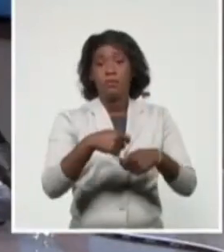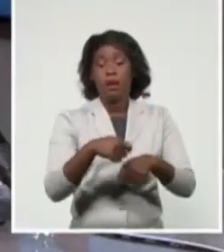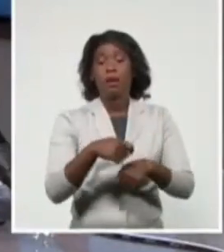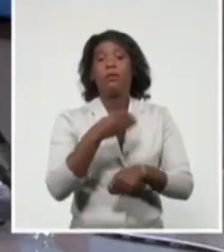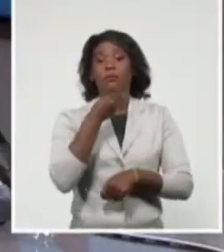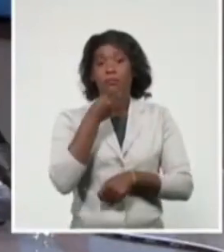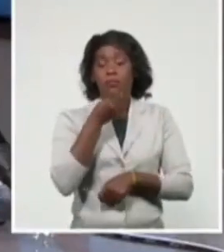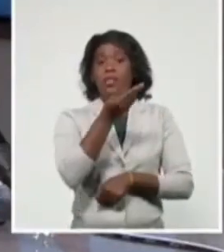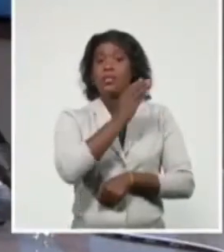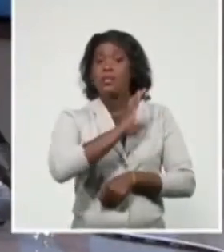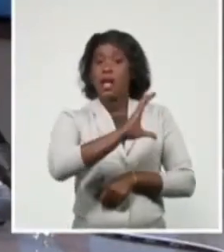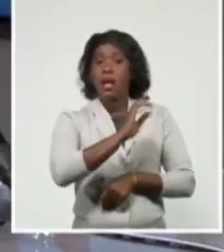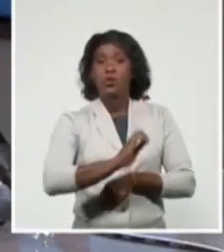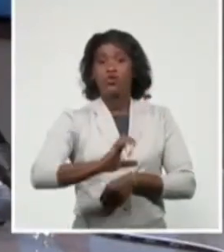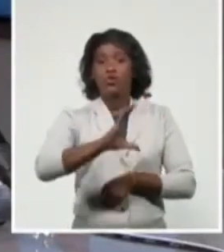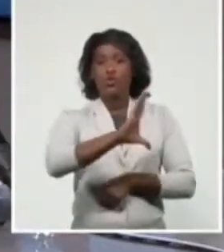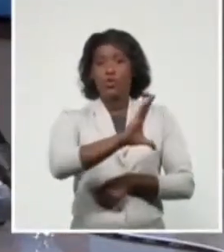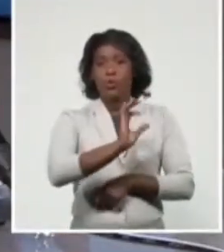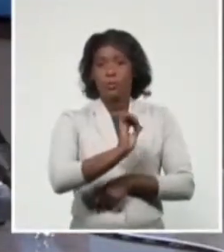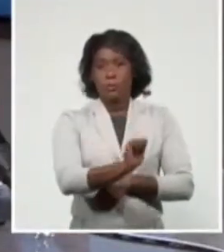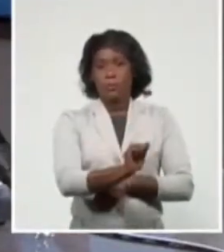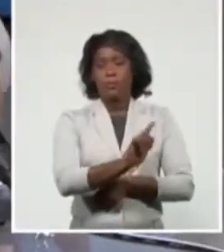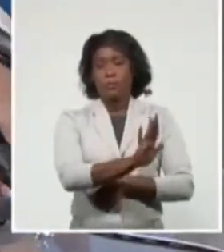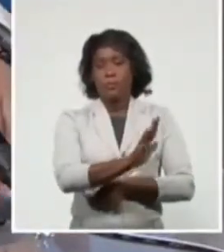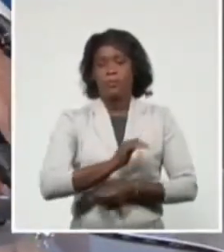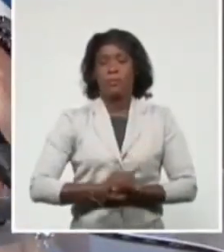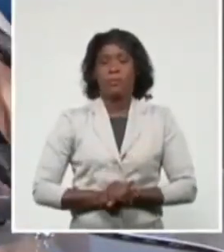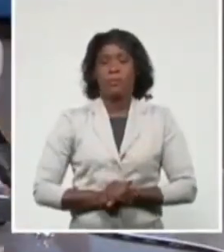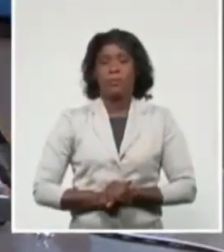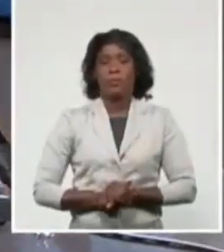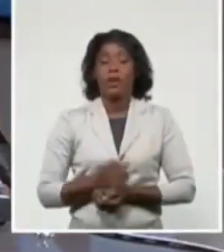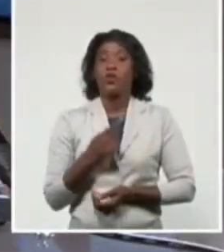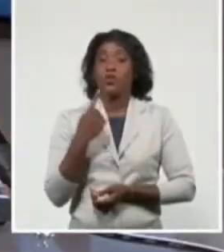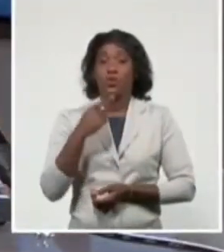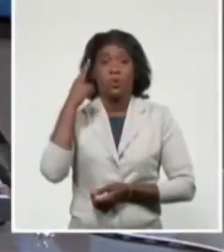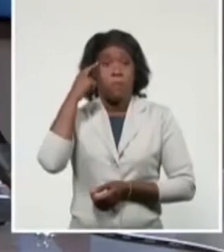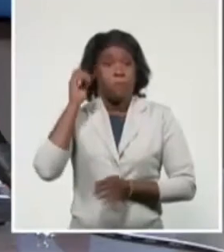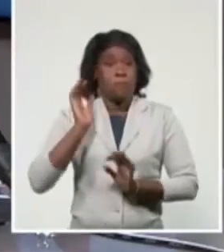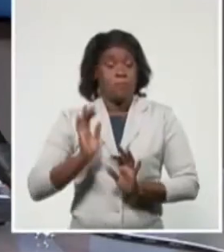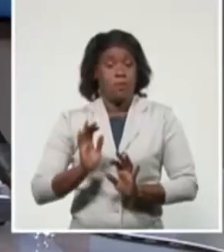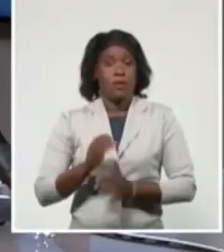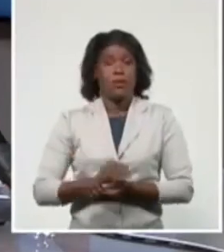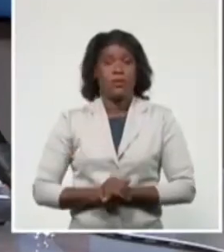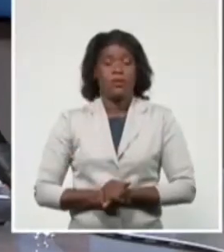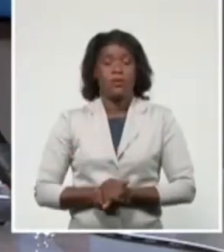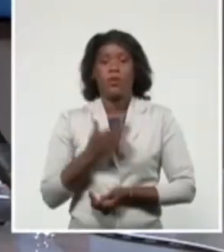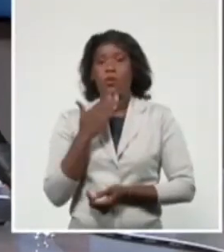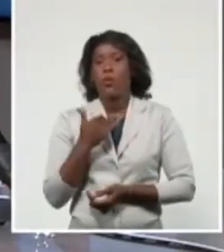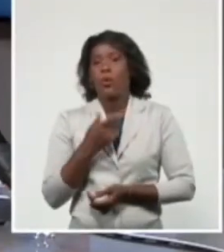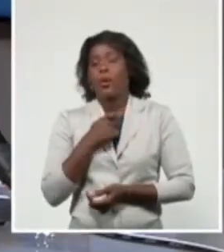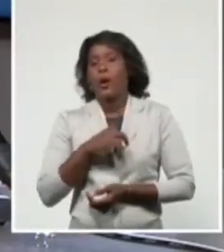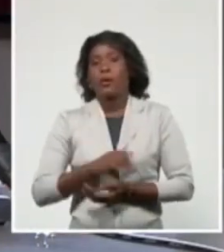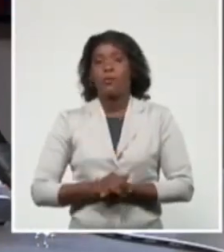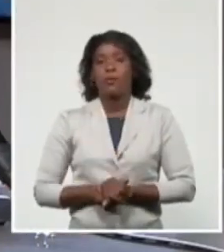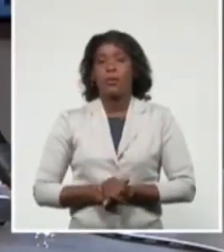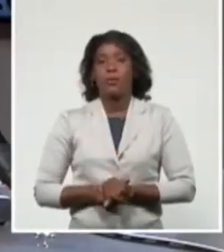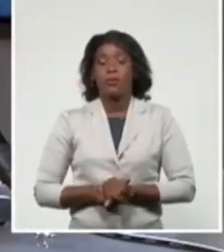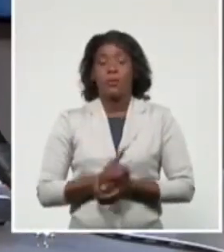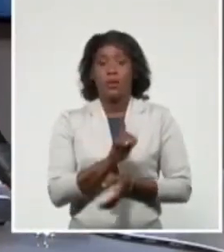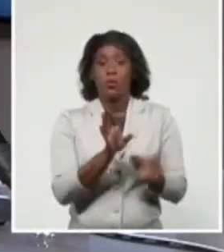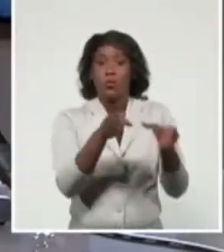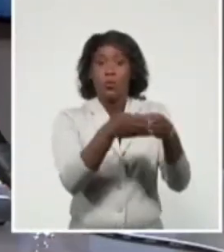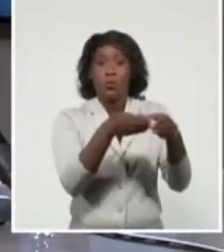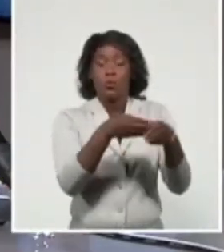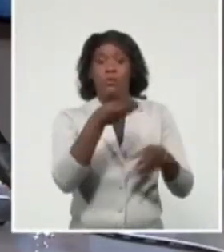del costo de una canasta. Es decir, está previsto un tratamiento a los jubilados. A eso tenemos que sumar